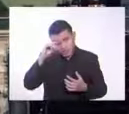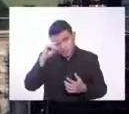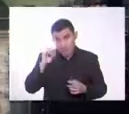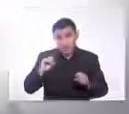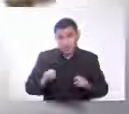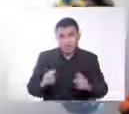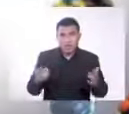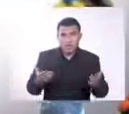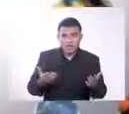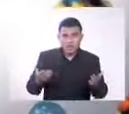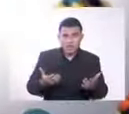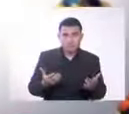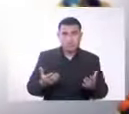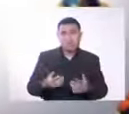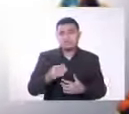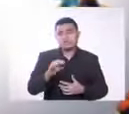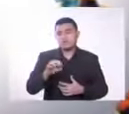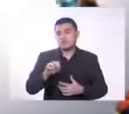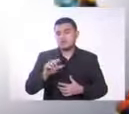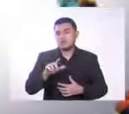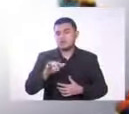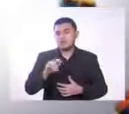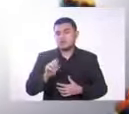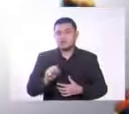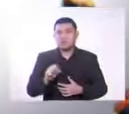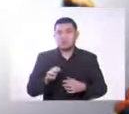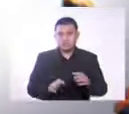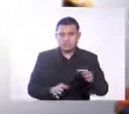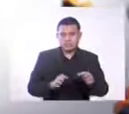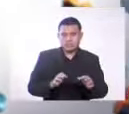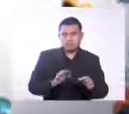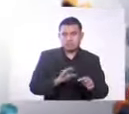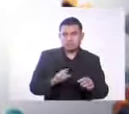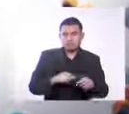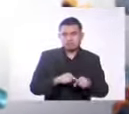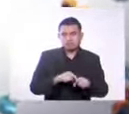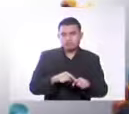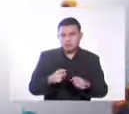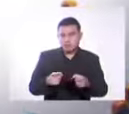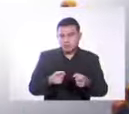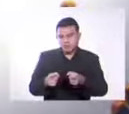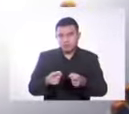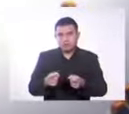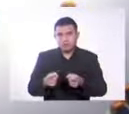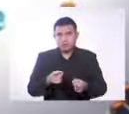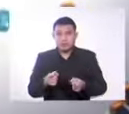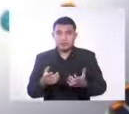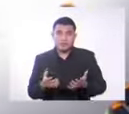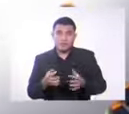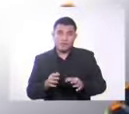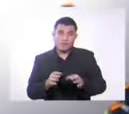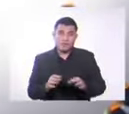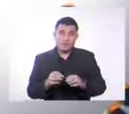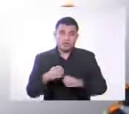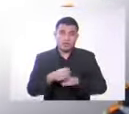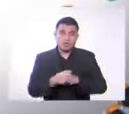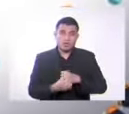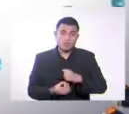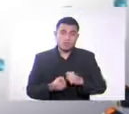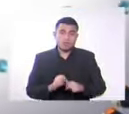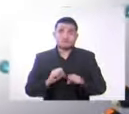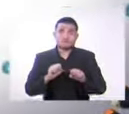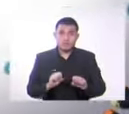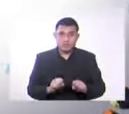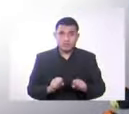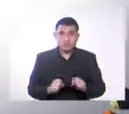las propiedades de la zeolita, ajustar la dimensión de sus poros para controlar el tamaño y la forma de las moléculas que pueden pasar